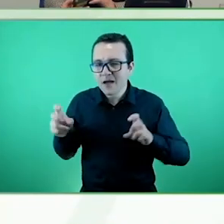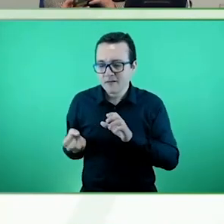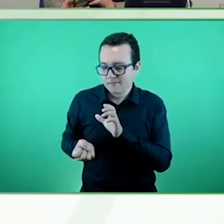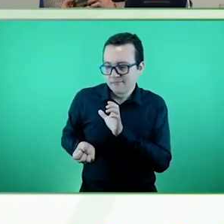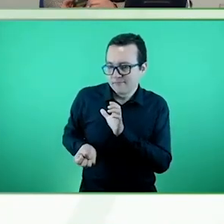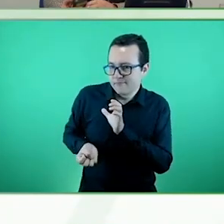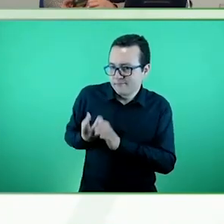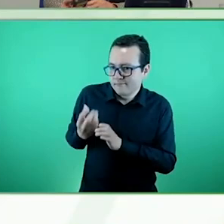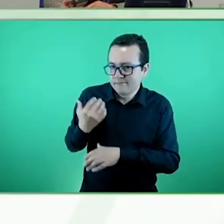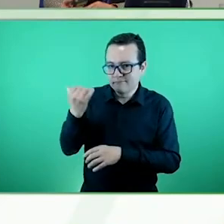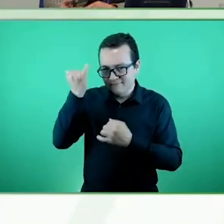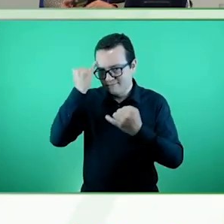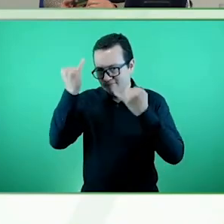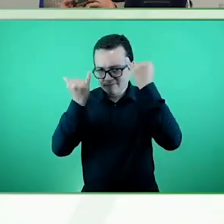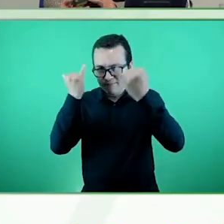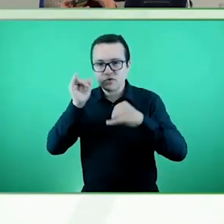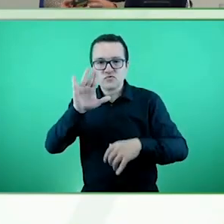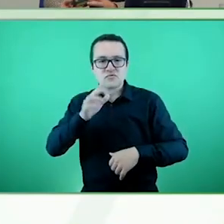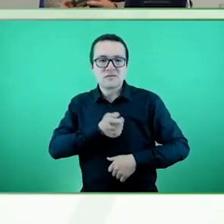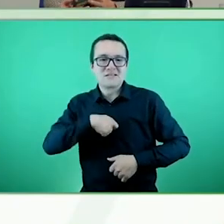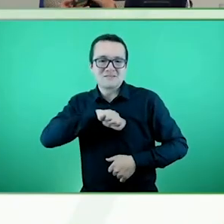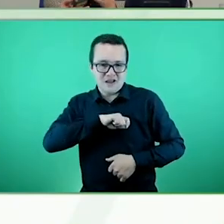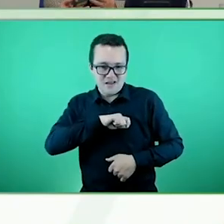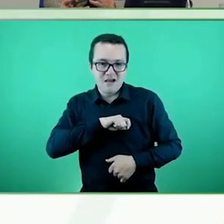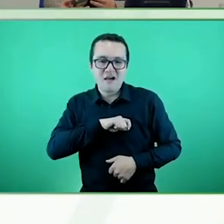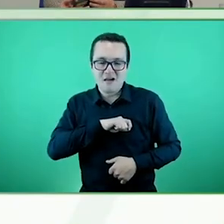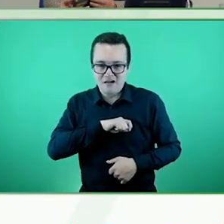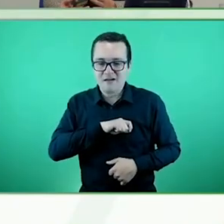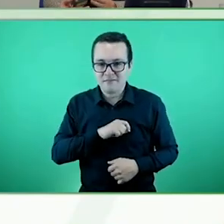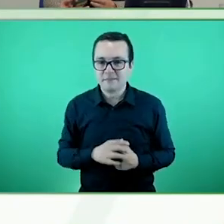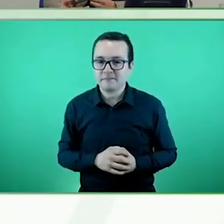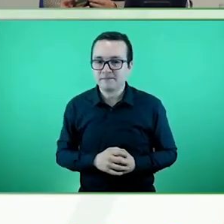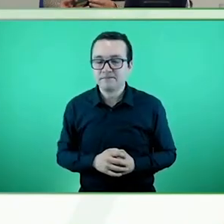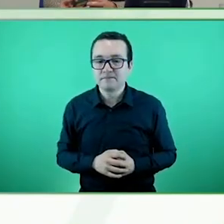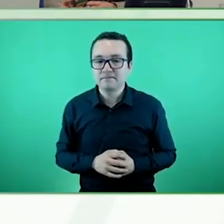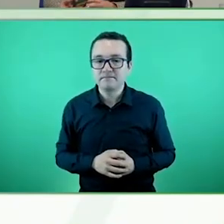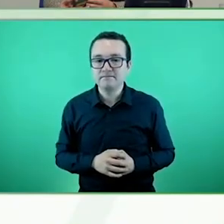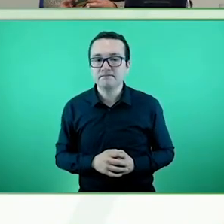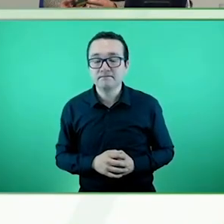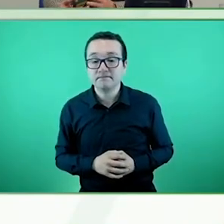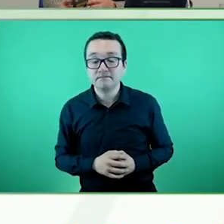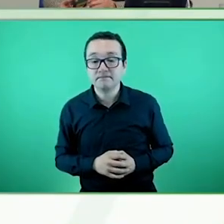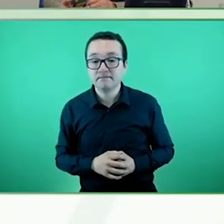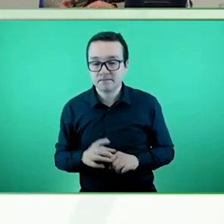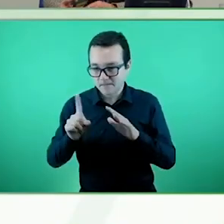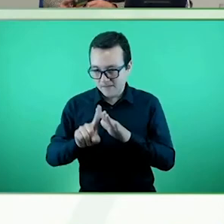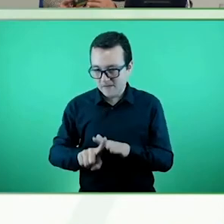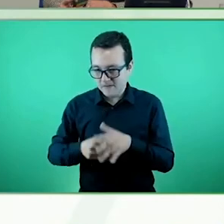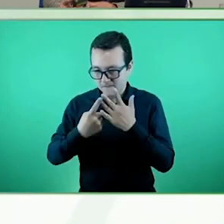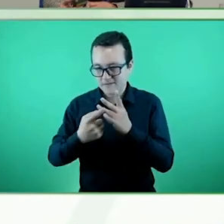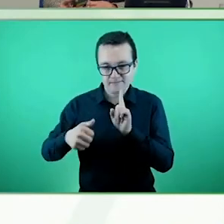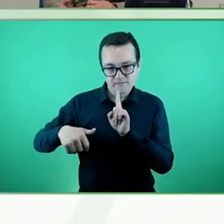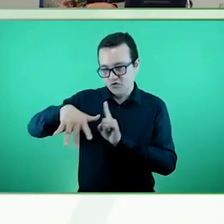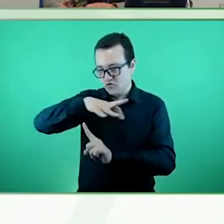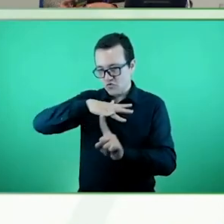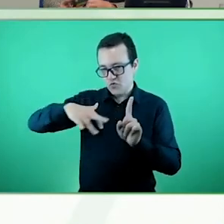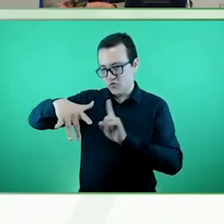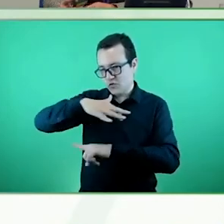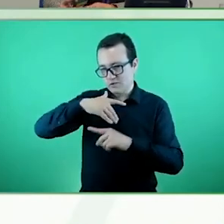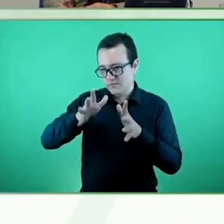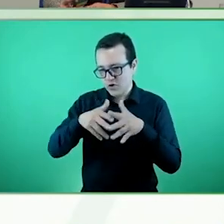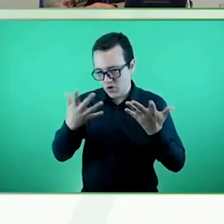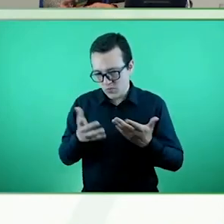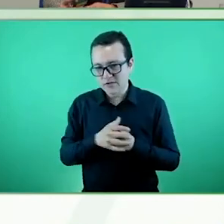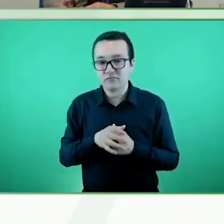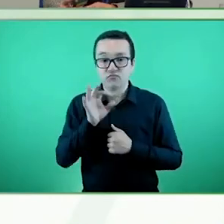España. Y para empezar y para poner un poco el contexto, según las estadísticas